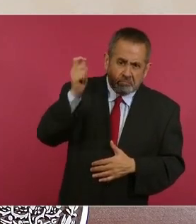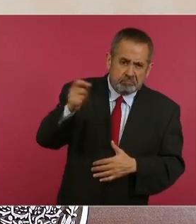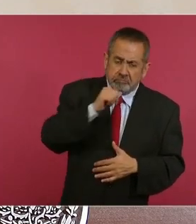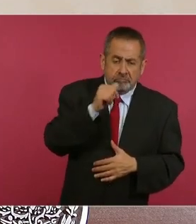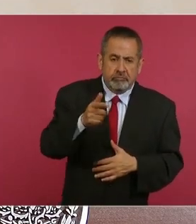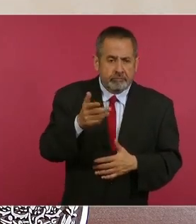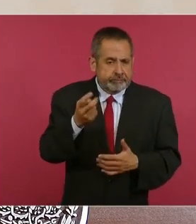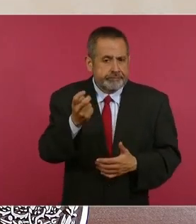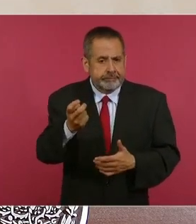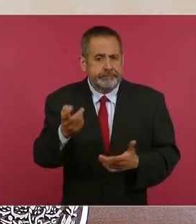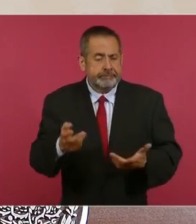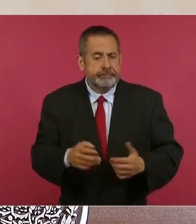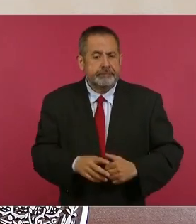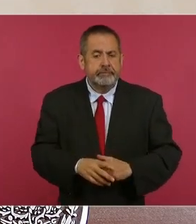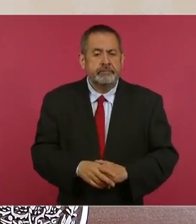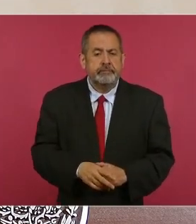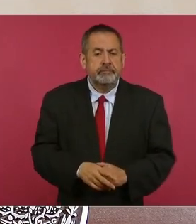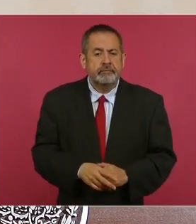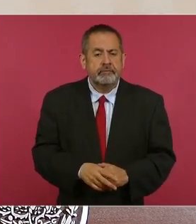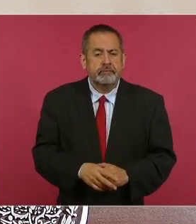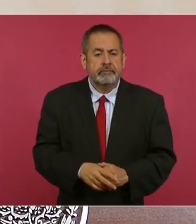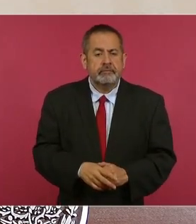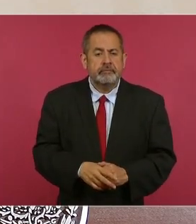es que fue